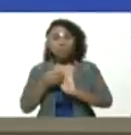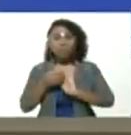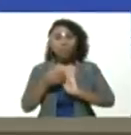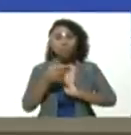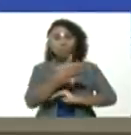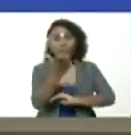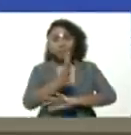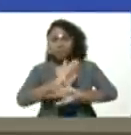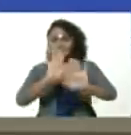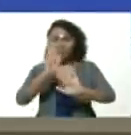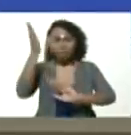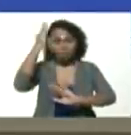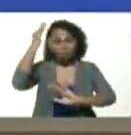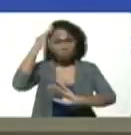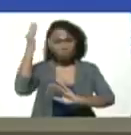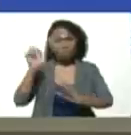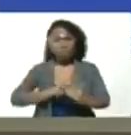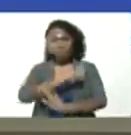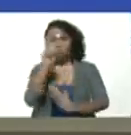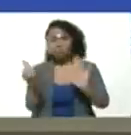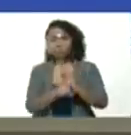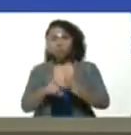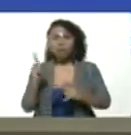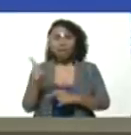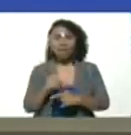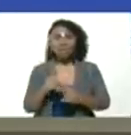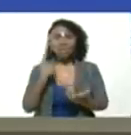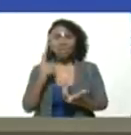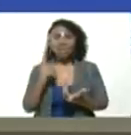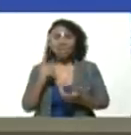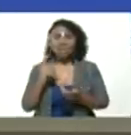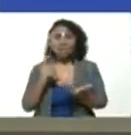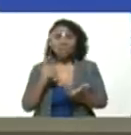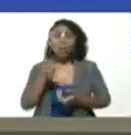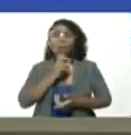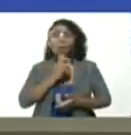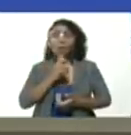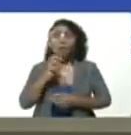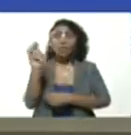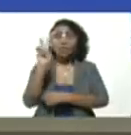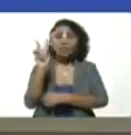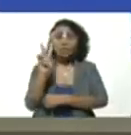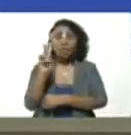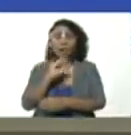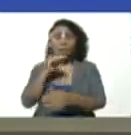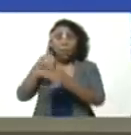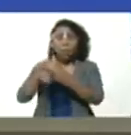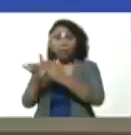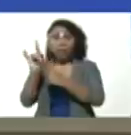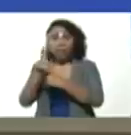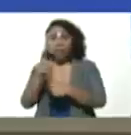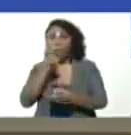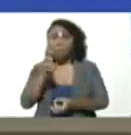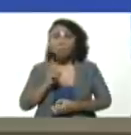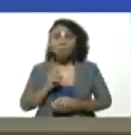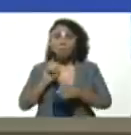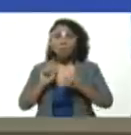ustedes ya conocen, el desapoderamiento del oro venezolano que está depositado en el Banco de